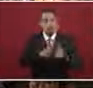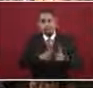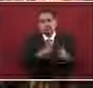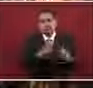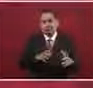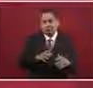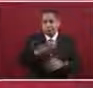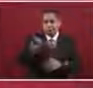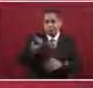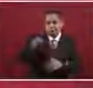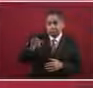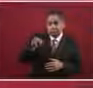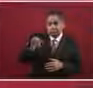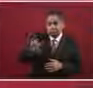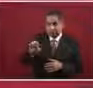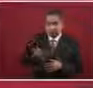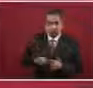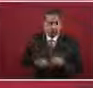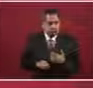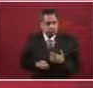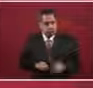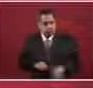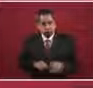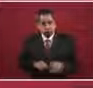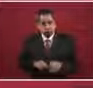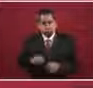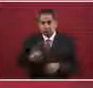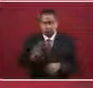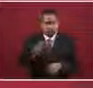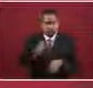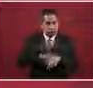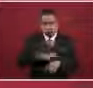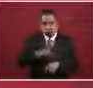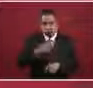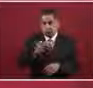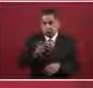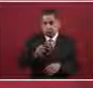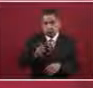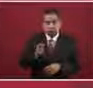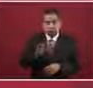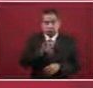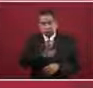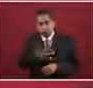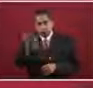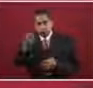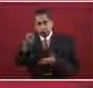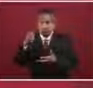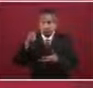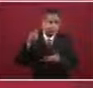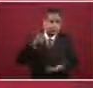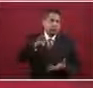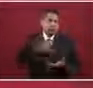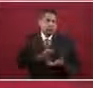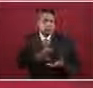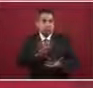El Instituto Electoral en México es de los más costosos del mundo,